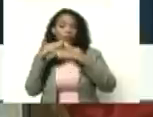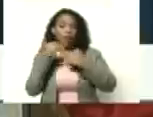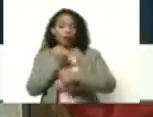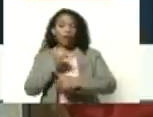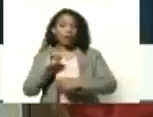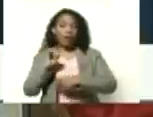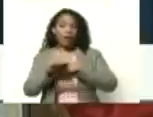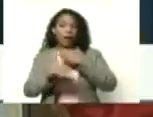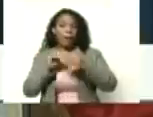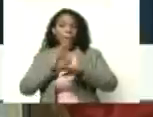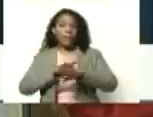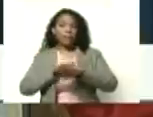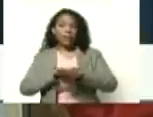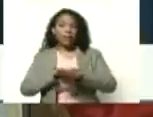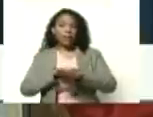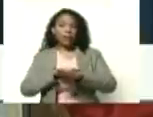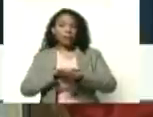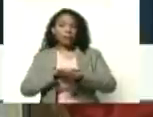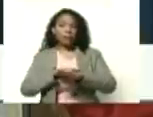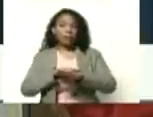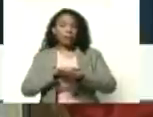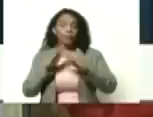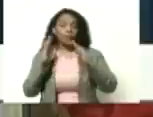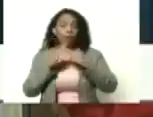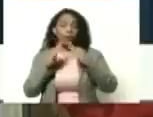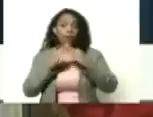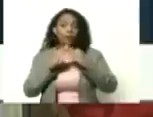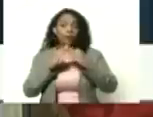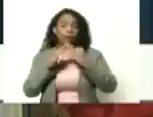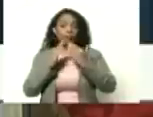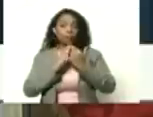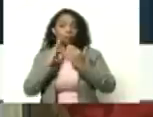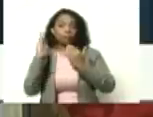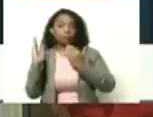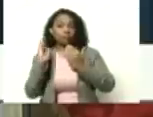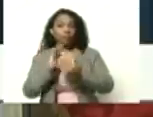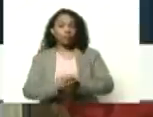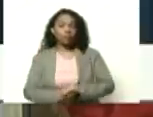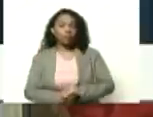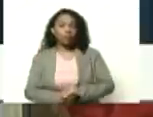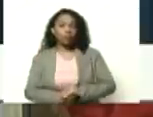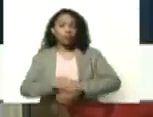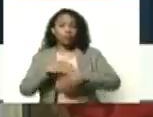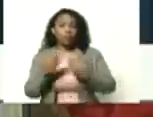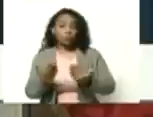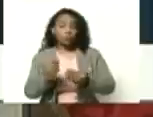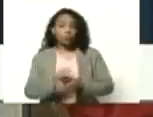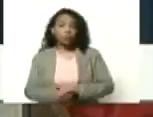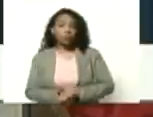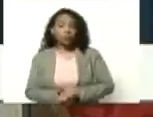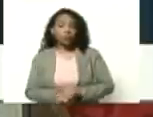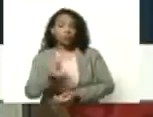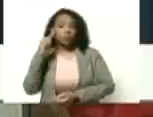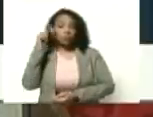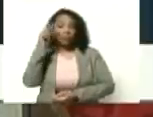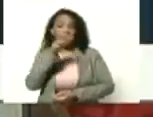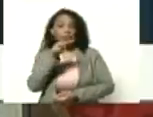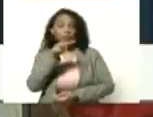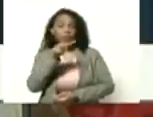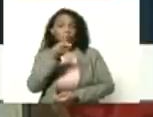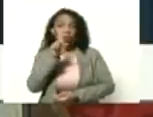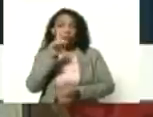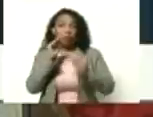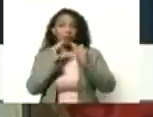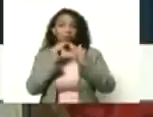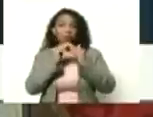colinda con la finca la vecina y observa que está en una de las